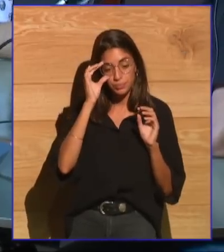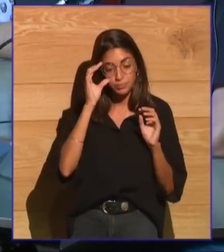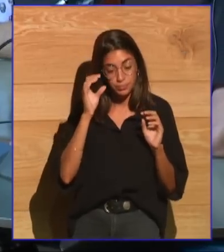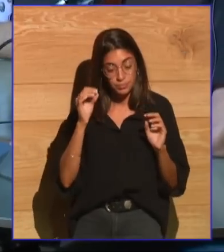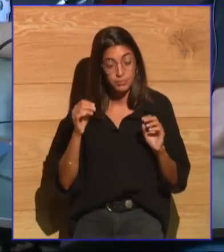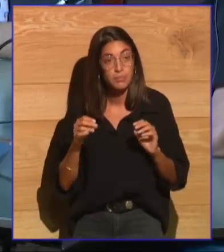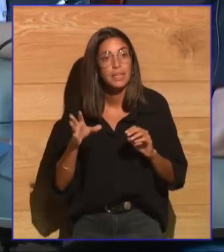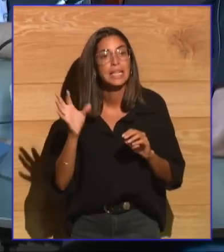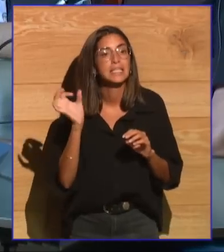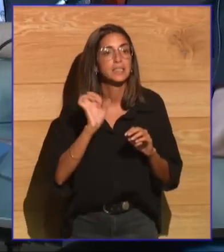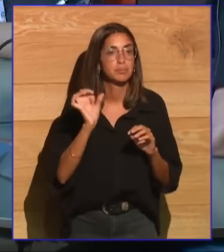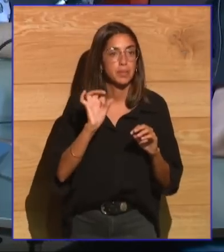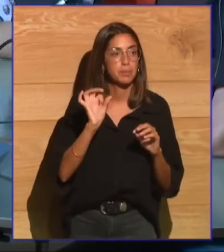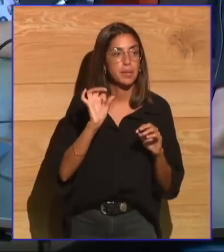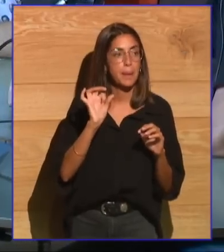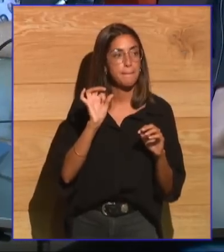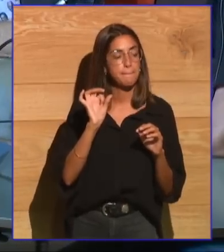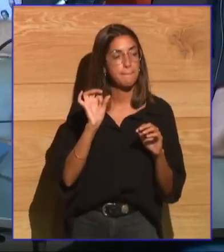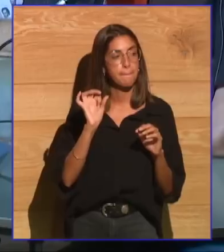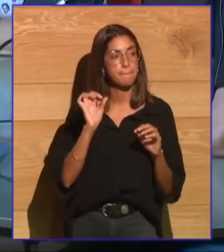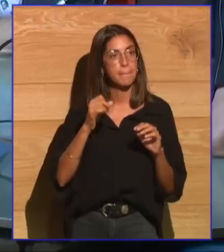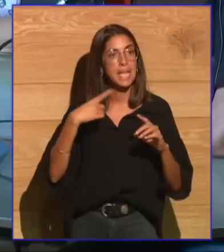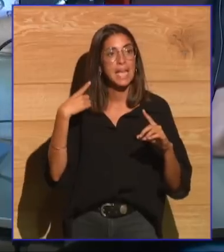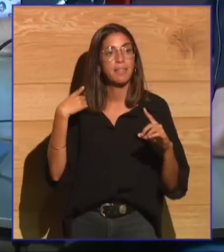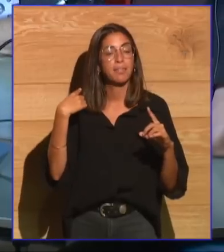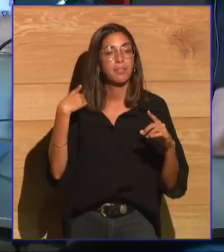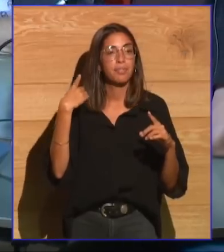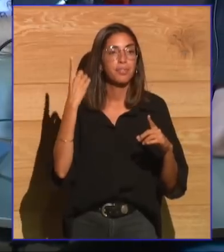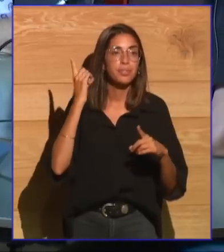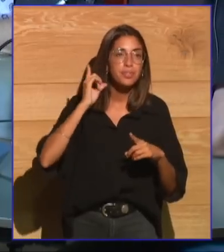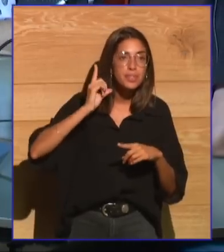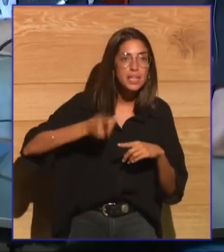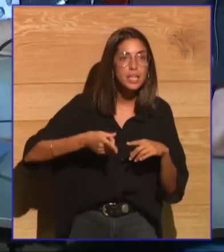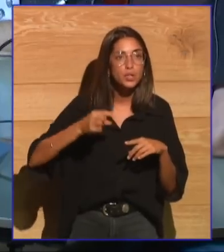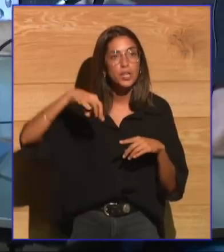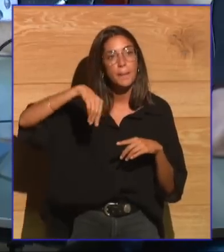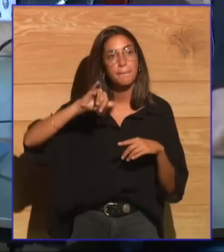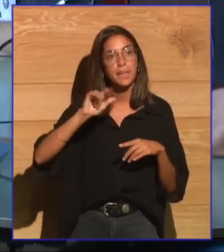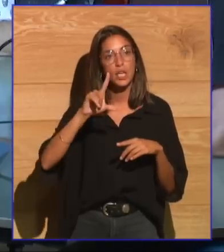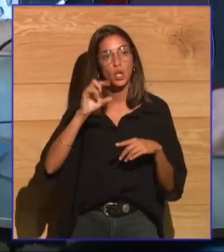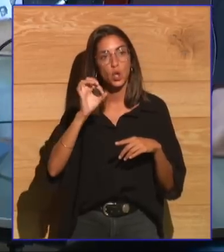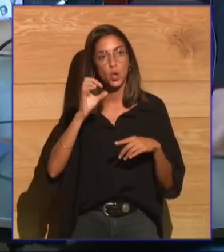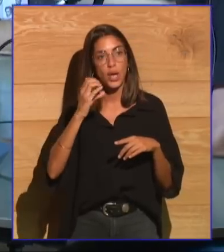le llamo yo de directores vi locadores de la historia digamos que trasciende